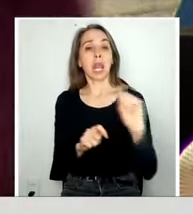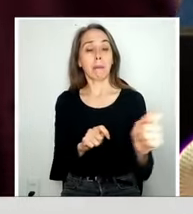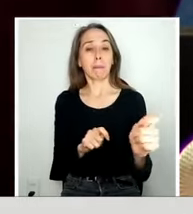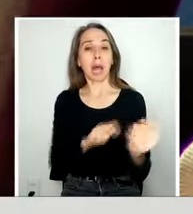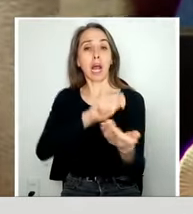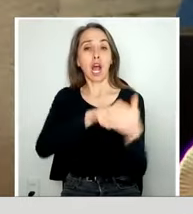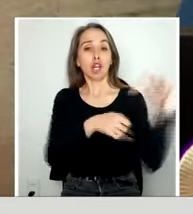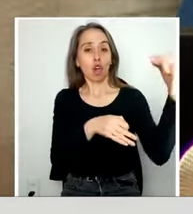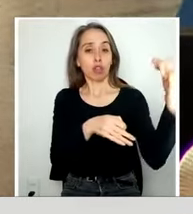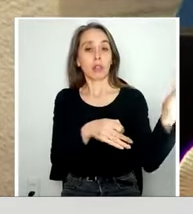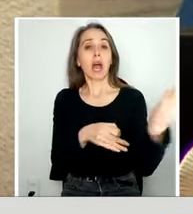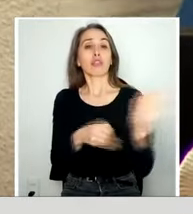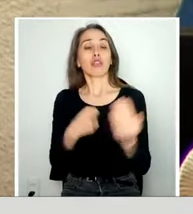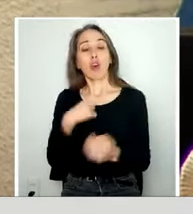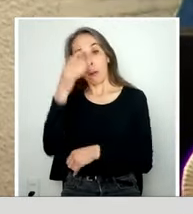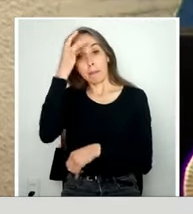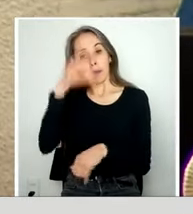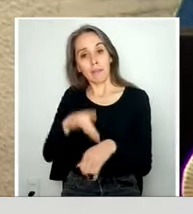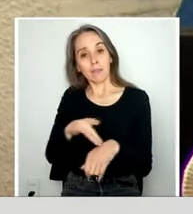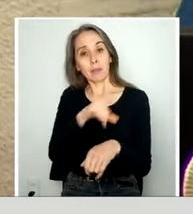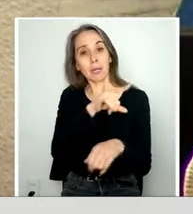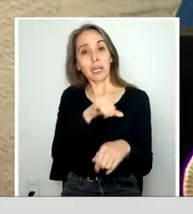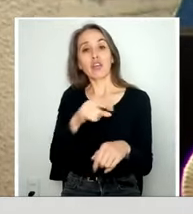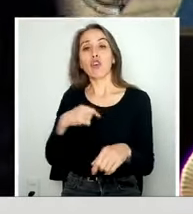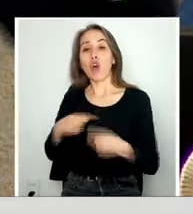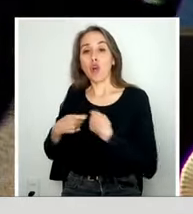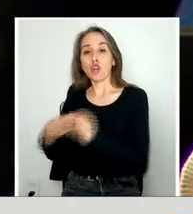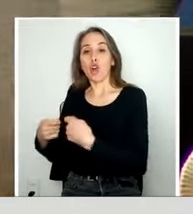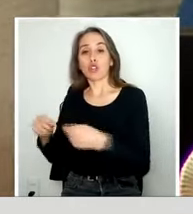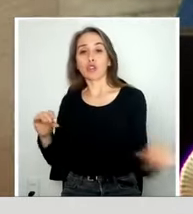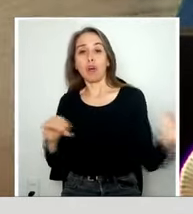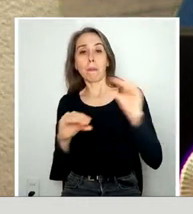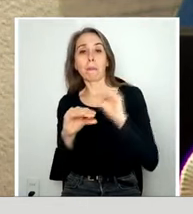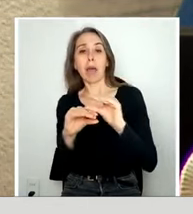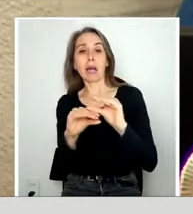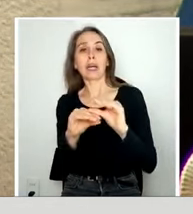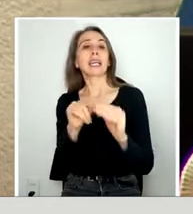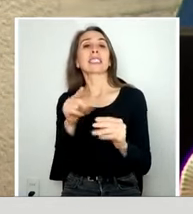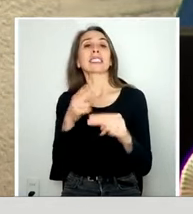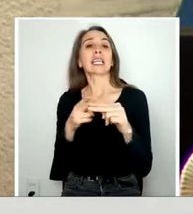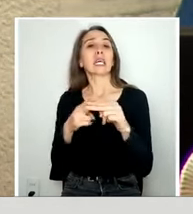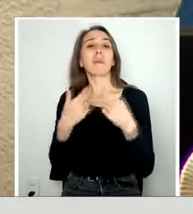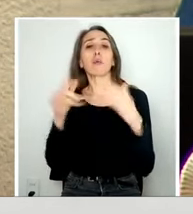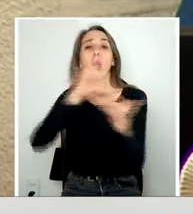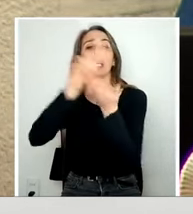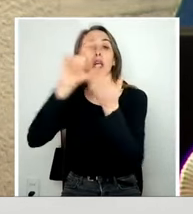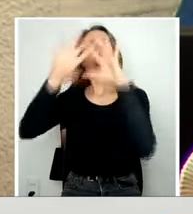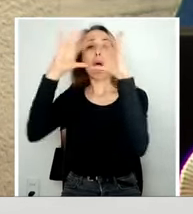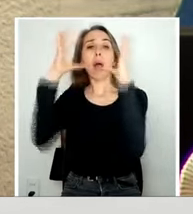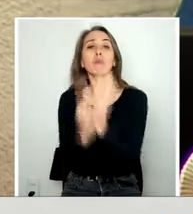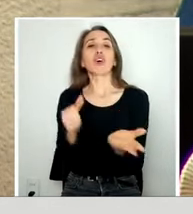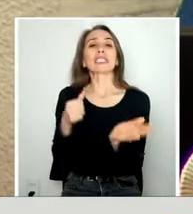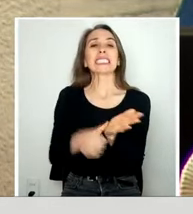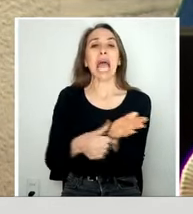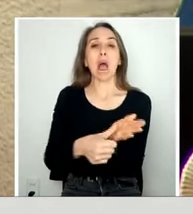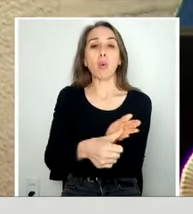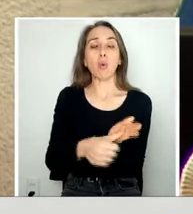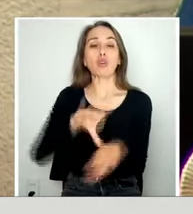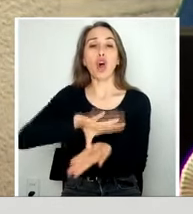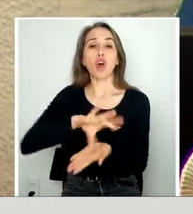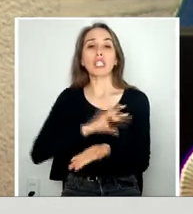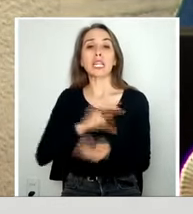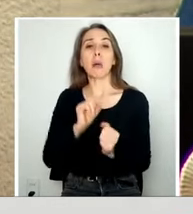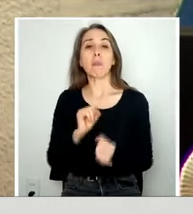le cubren una parte del costo eso es un seguro en cualquier parte del mundo el país puede funcionar sin la